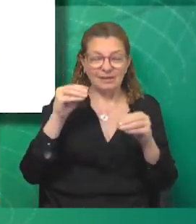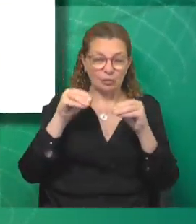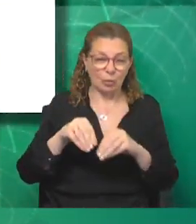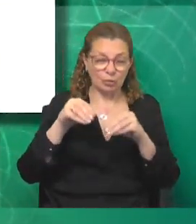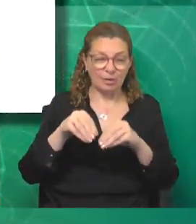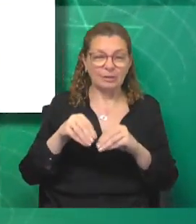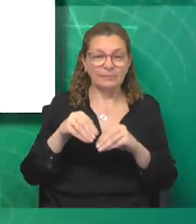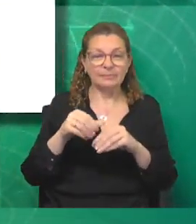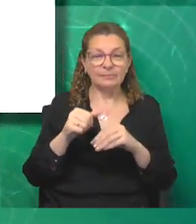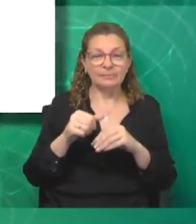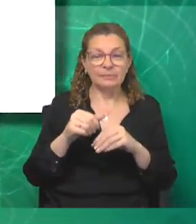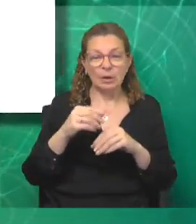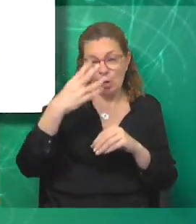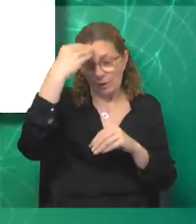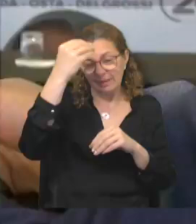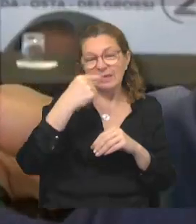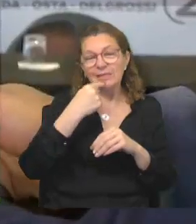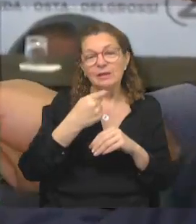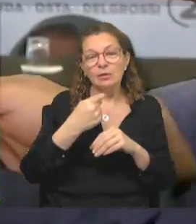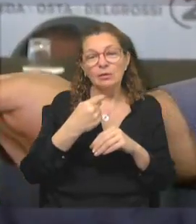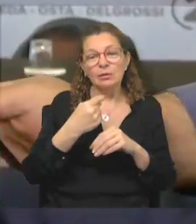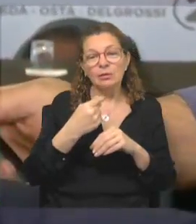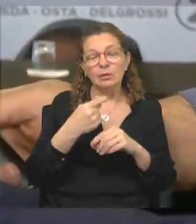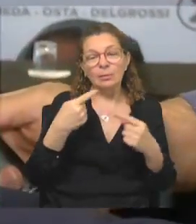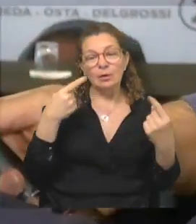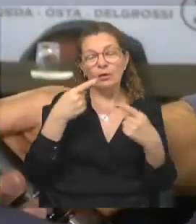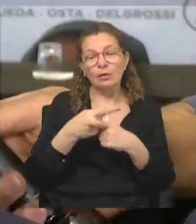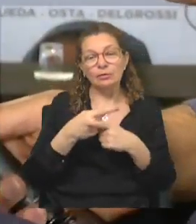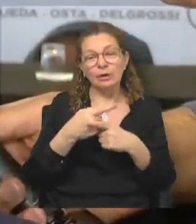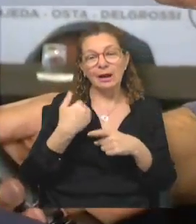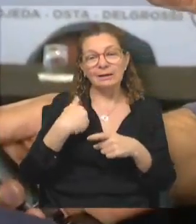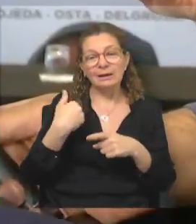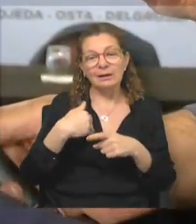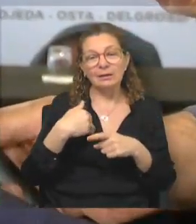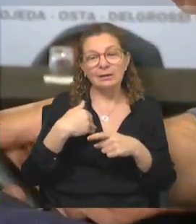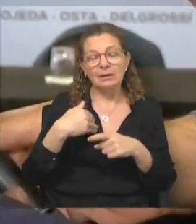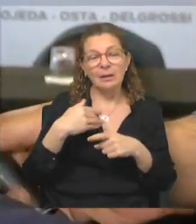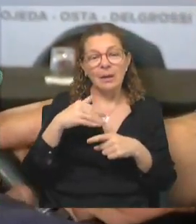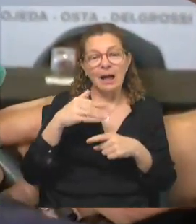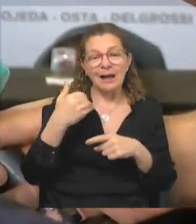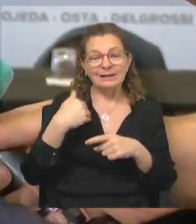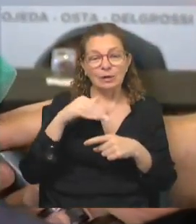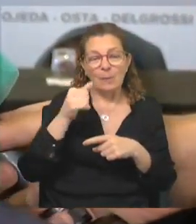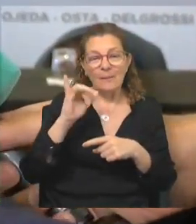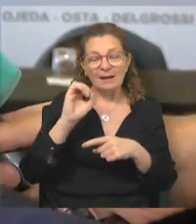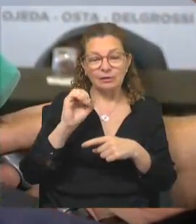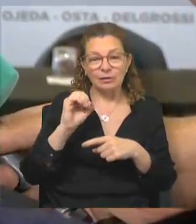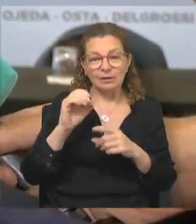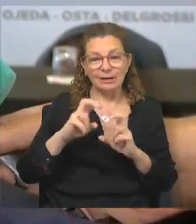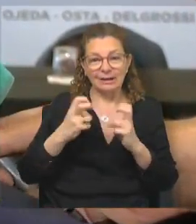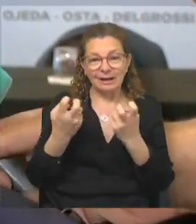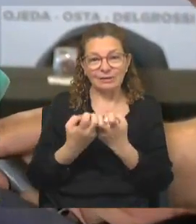eh Ojeda dijo que el apuntó contra el asesor argentino Mario riorda que aseguró que Integra la mesa chica del